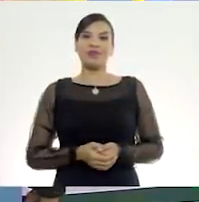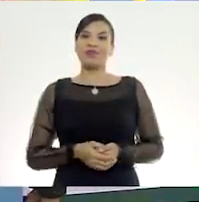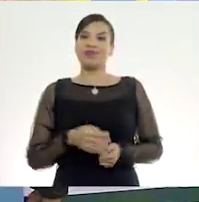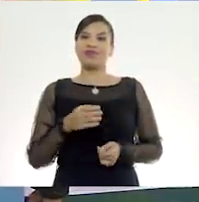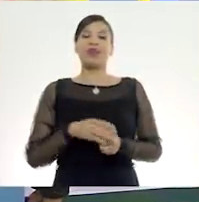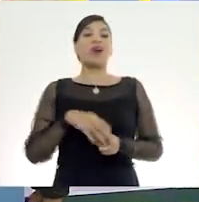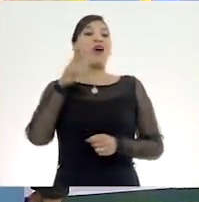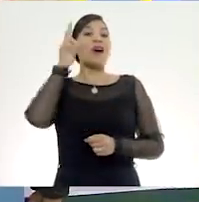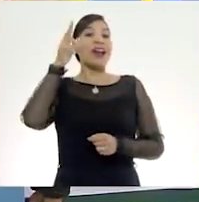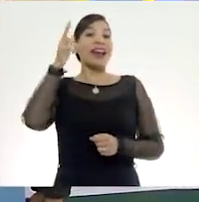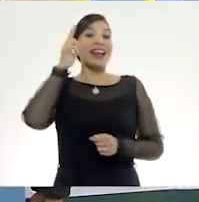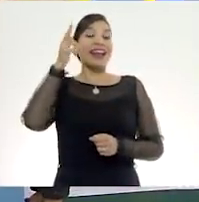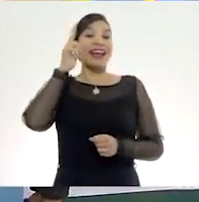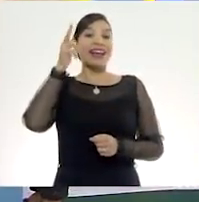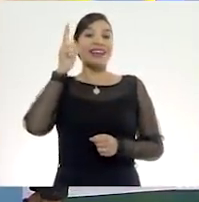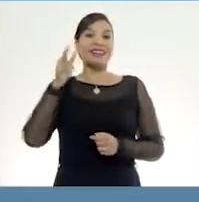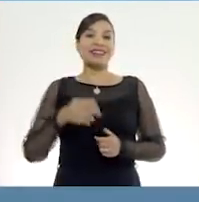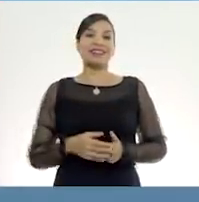Hola,